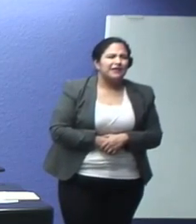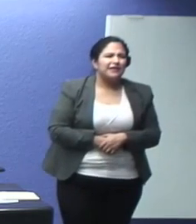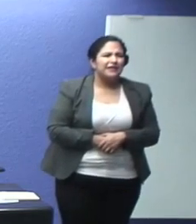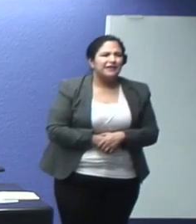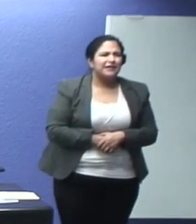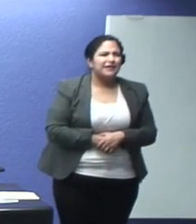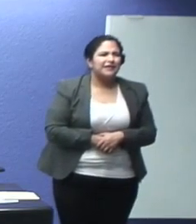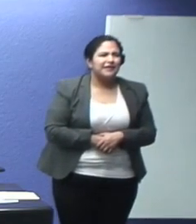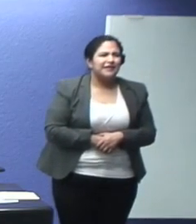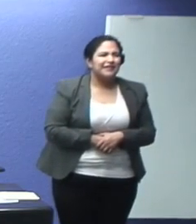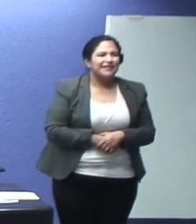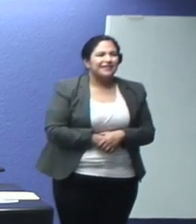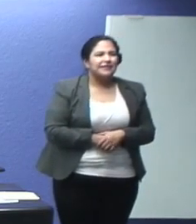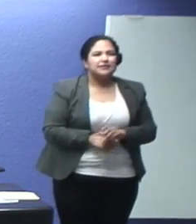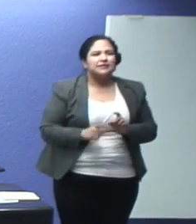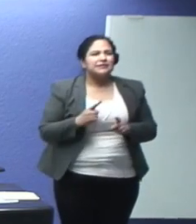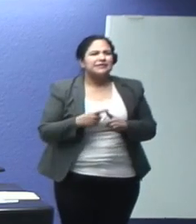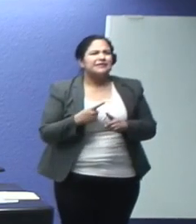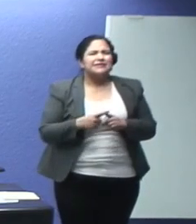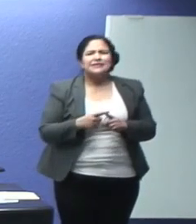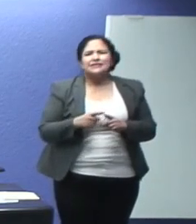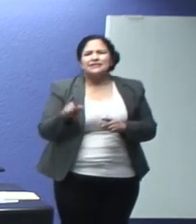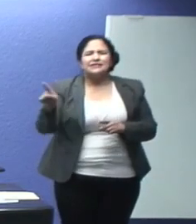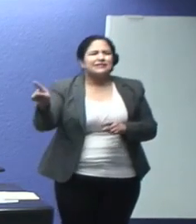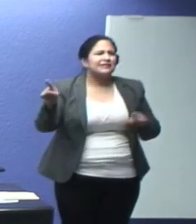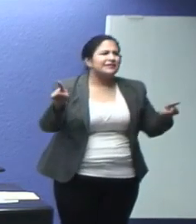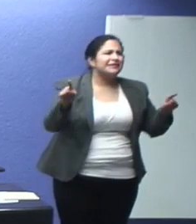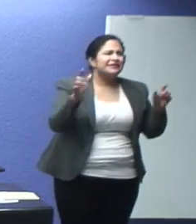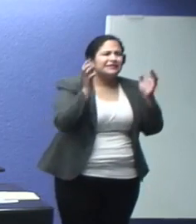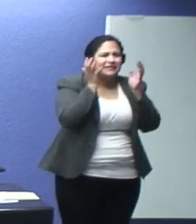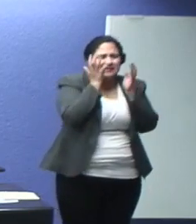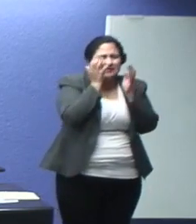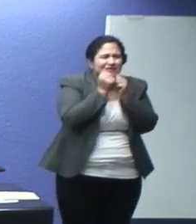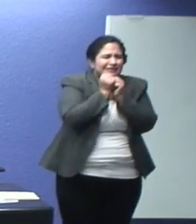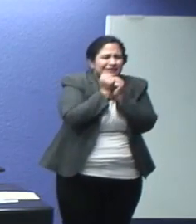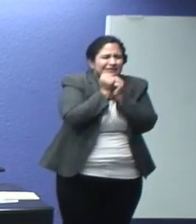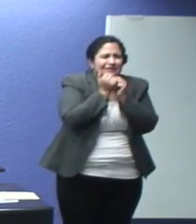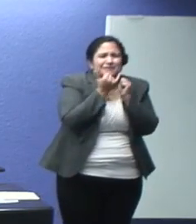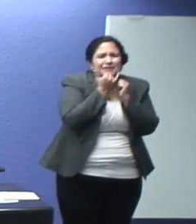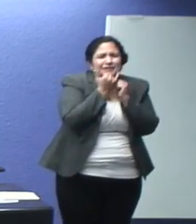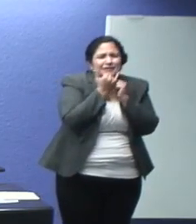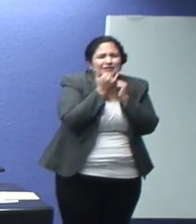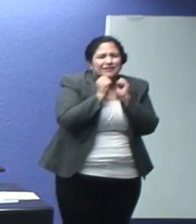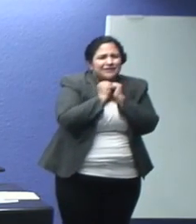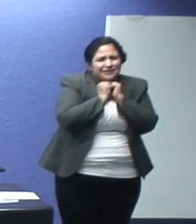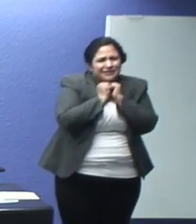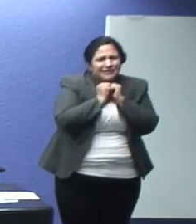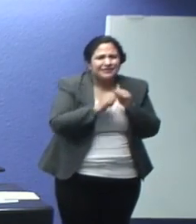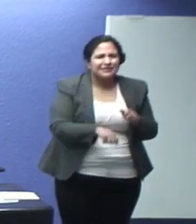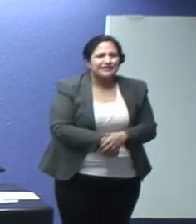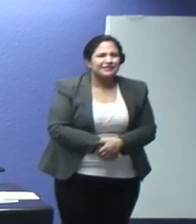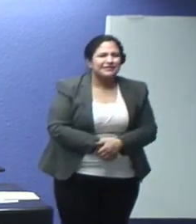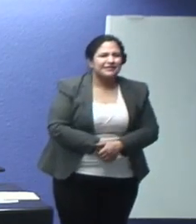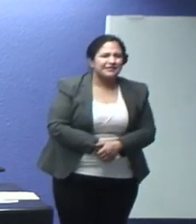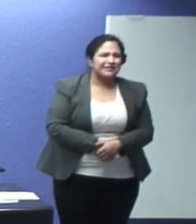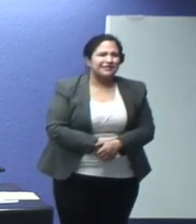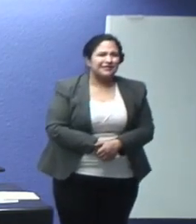haya levantado la mano primero, sí, me da muchísima pena. Bueno, a las dos, sí. Ay.